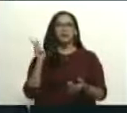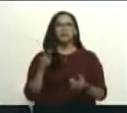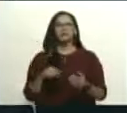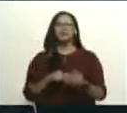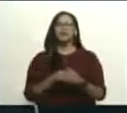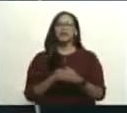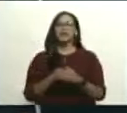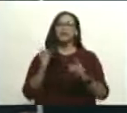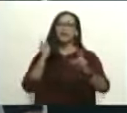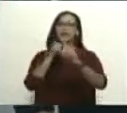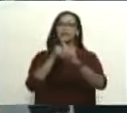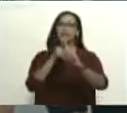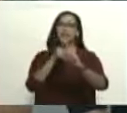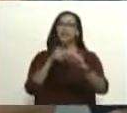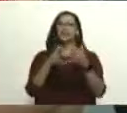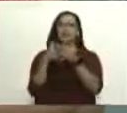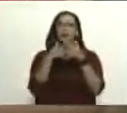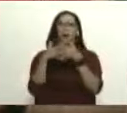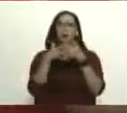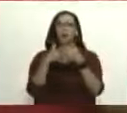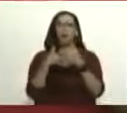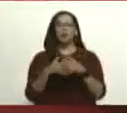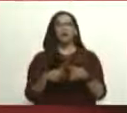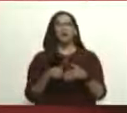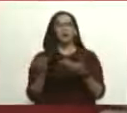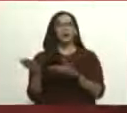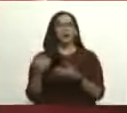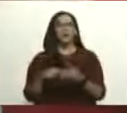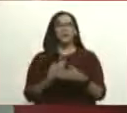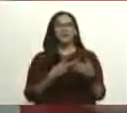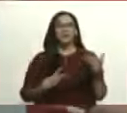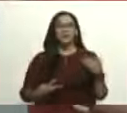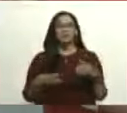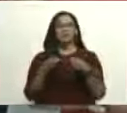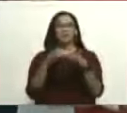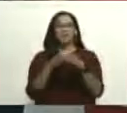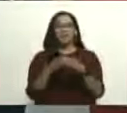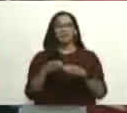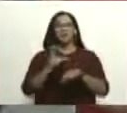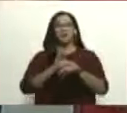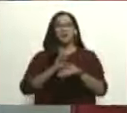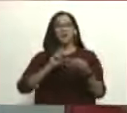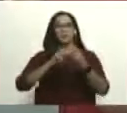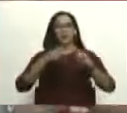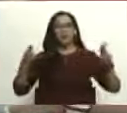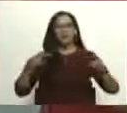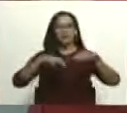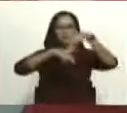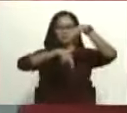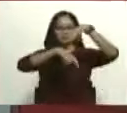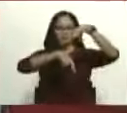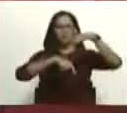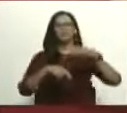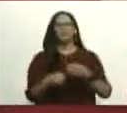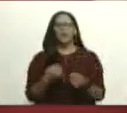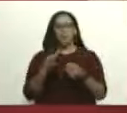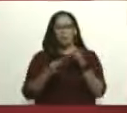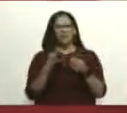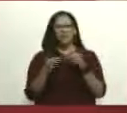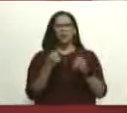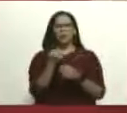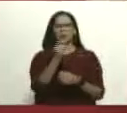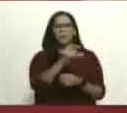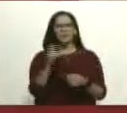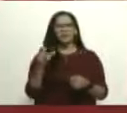Estados Unidos de Norteamérica. A mi lado se encuentra el vicepresidente sectorial de Seguridad Ciudadana y Paz, almirante en jefe Remigio Ceballos, para que nos ofrezca los detalles cuántos connacionales